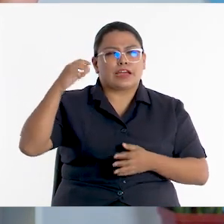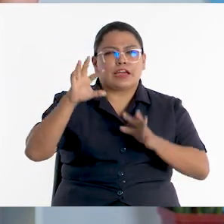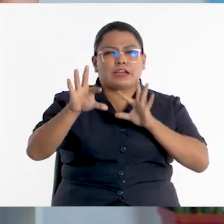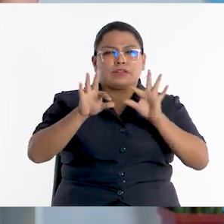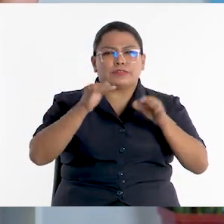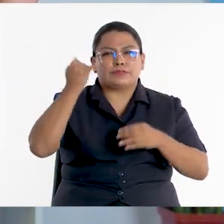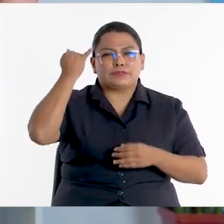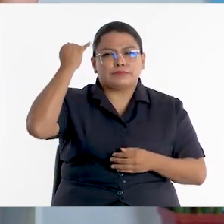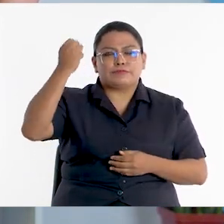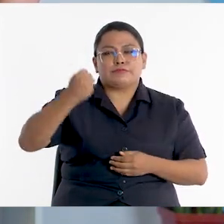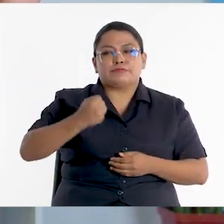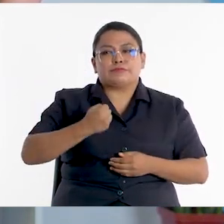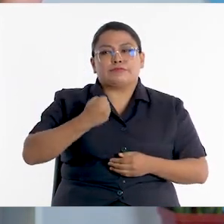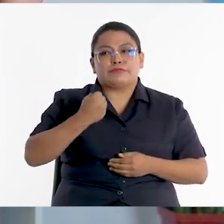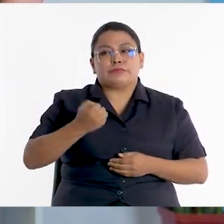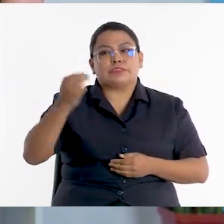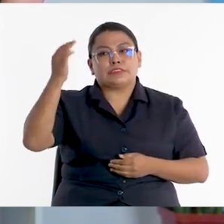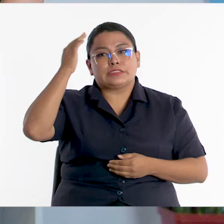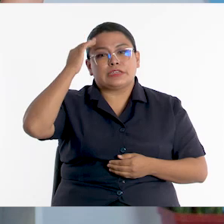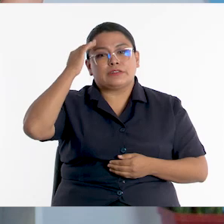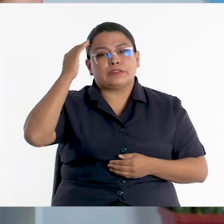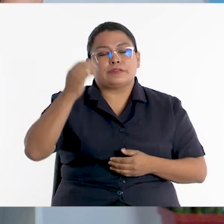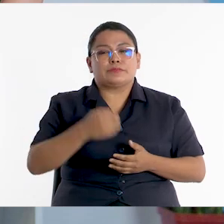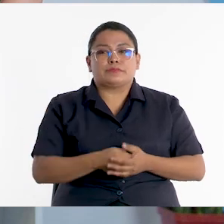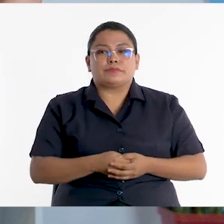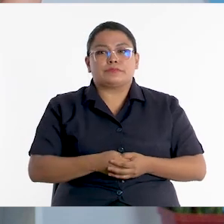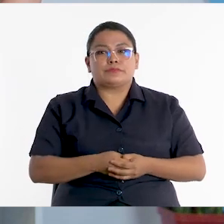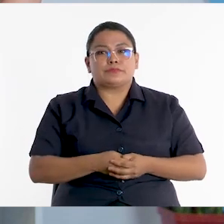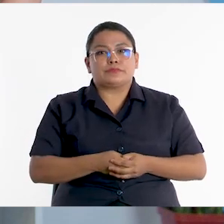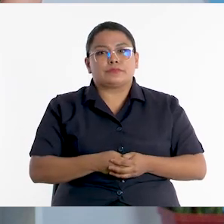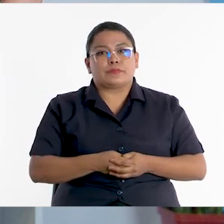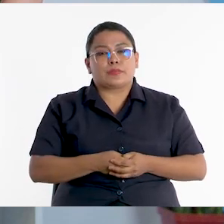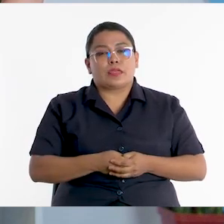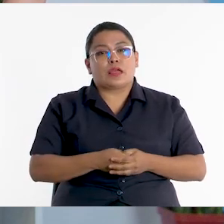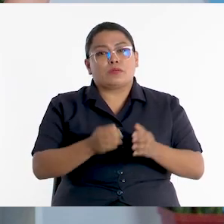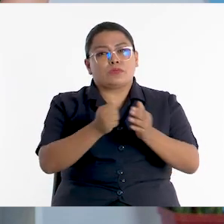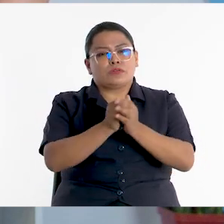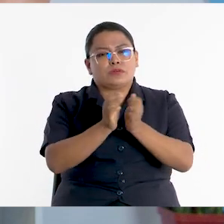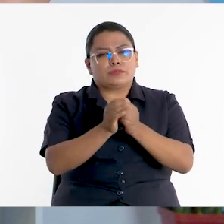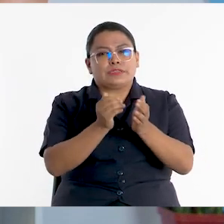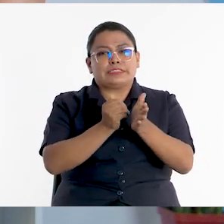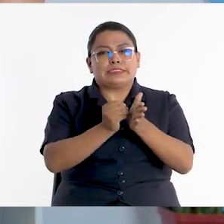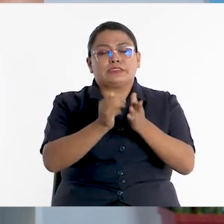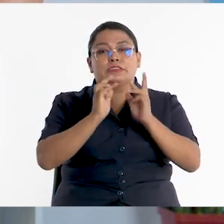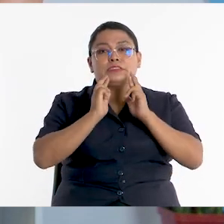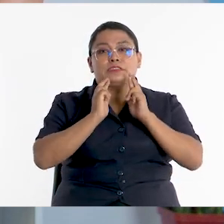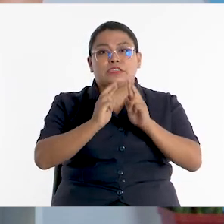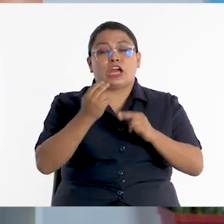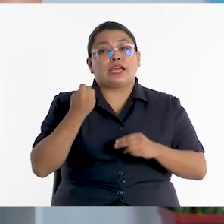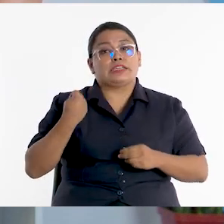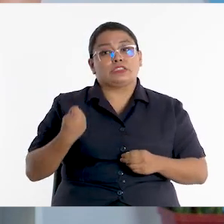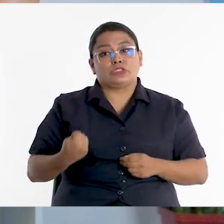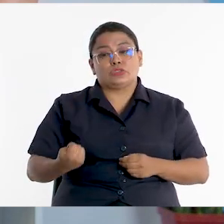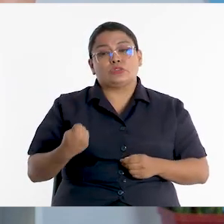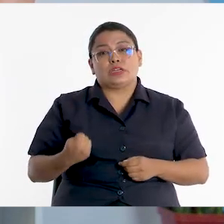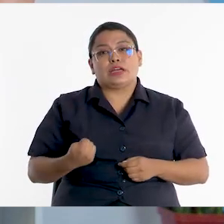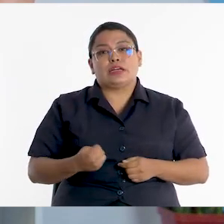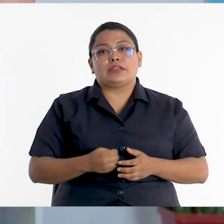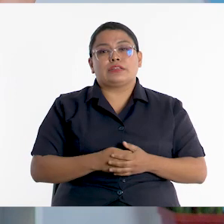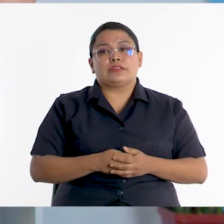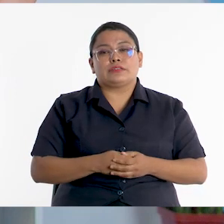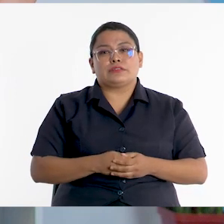Ahora recordemos algunos puntos importantes que debemos tomar en cuenta. El problema inicial lo resuelven